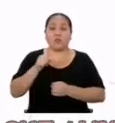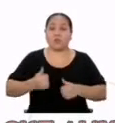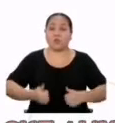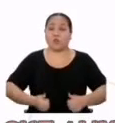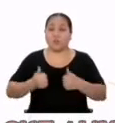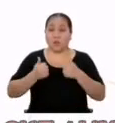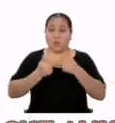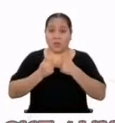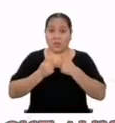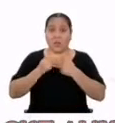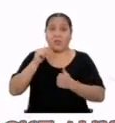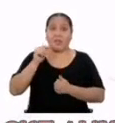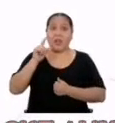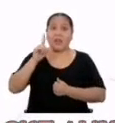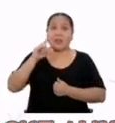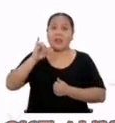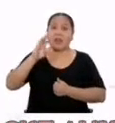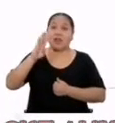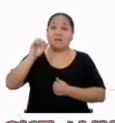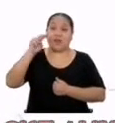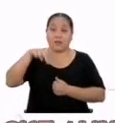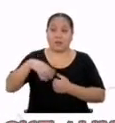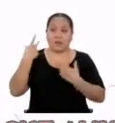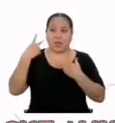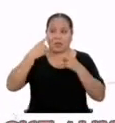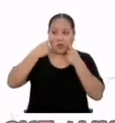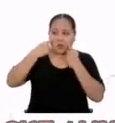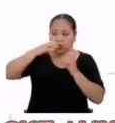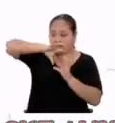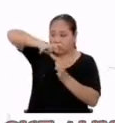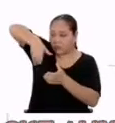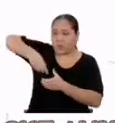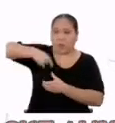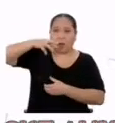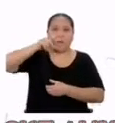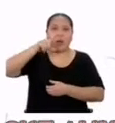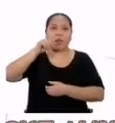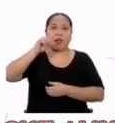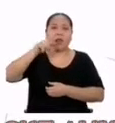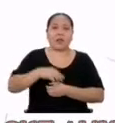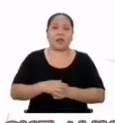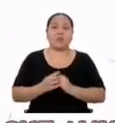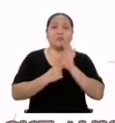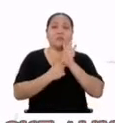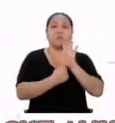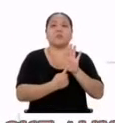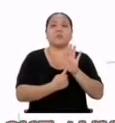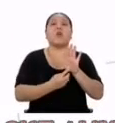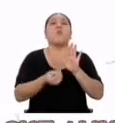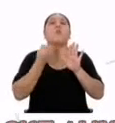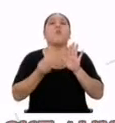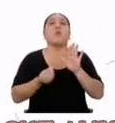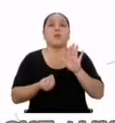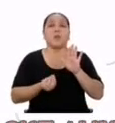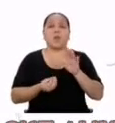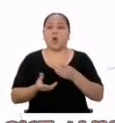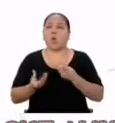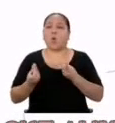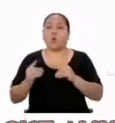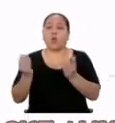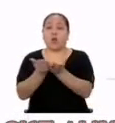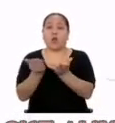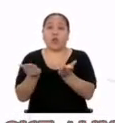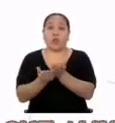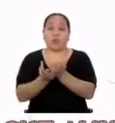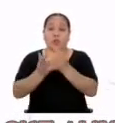que ahora es mundialmente famoso, Malala reaccionaba así ante la destrucción de escuelas.